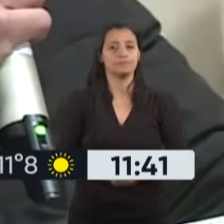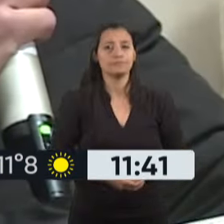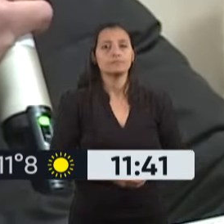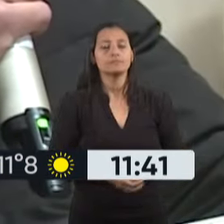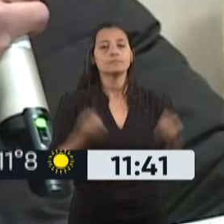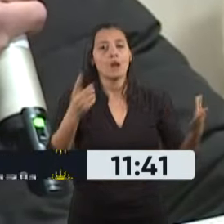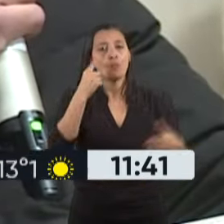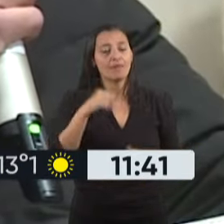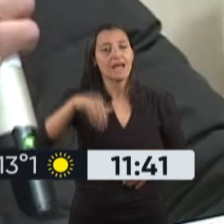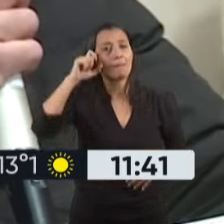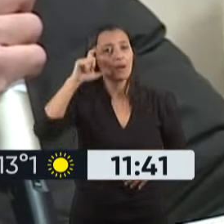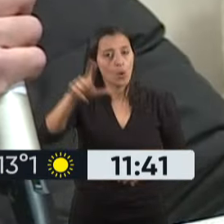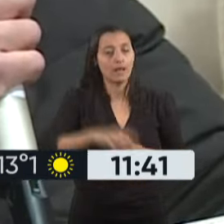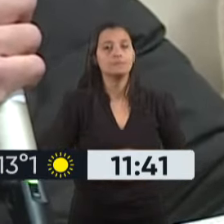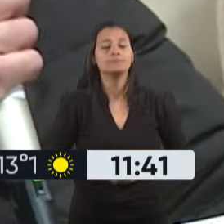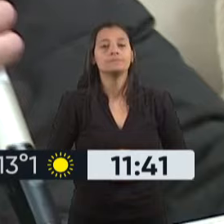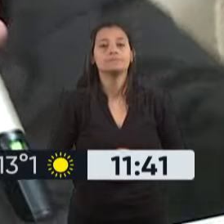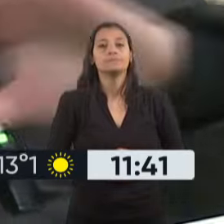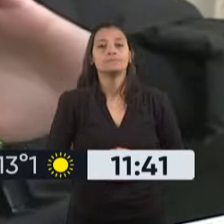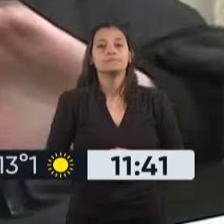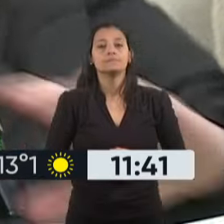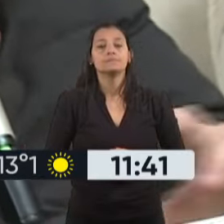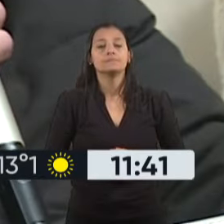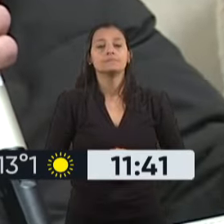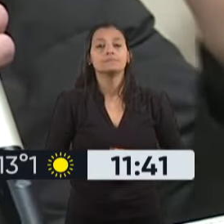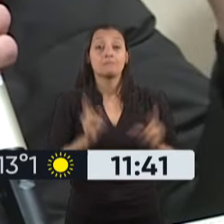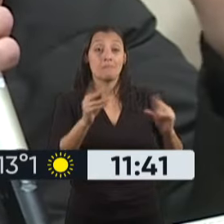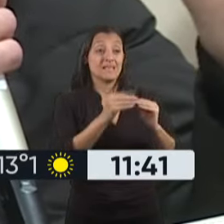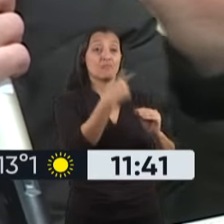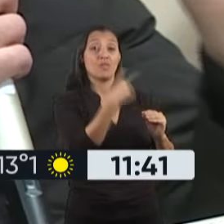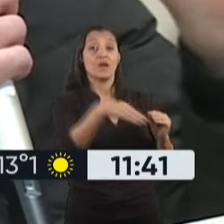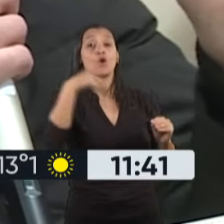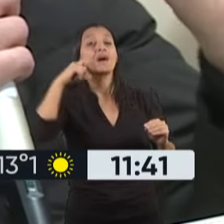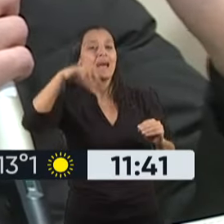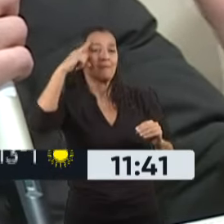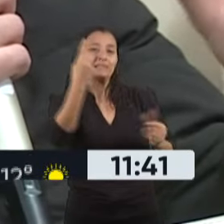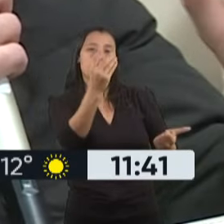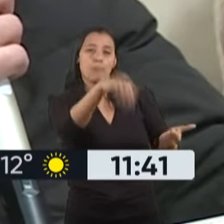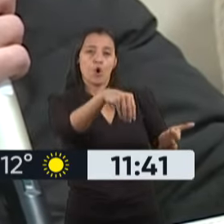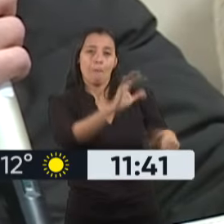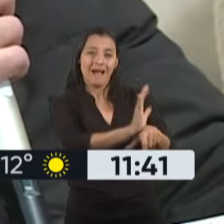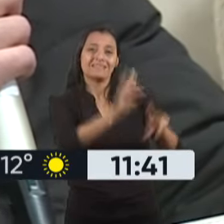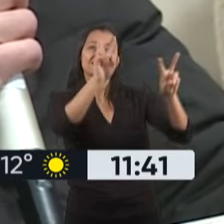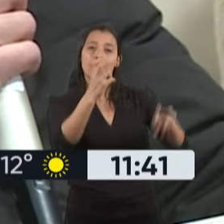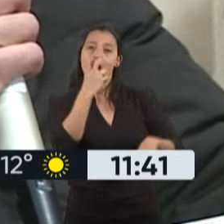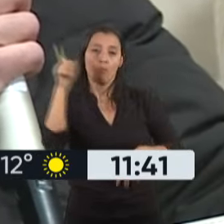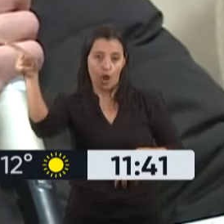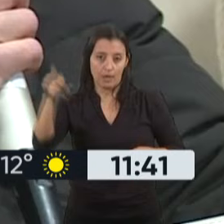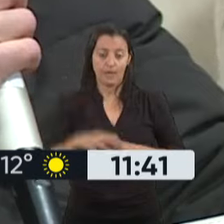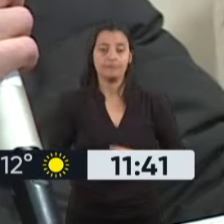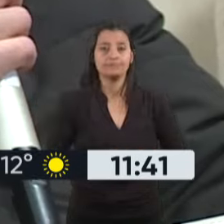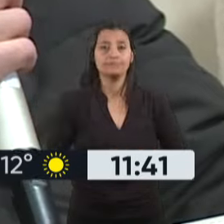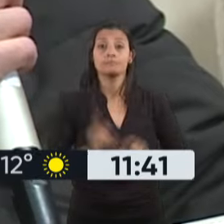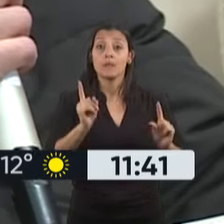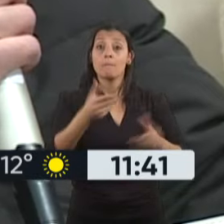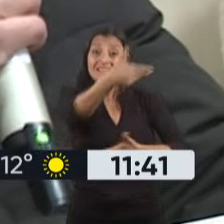Manuel? Dan Kemper para Corta.com. Agarrando un poco lo de Jaime, solo para profundizar una cosita pequeñita de tema Bolivia, sí, el